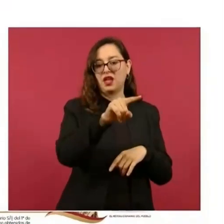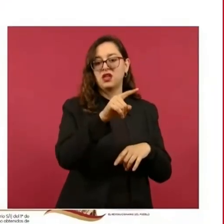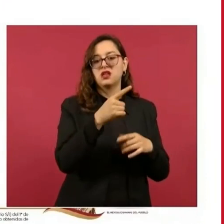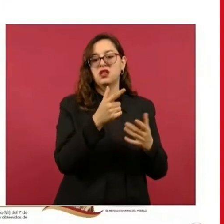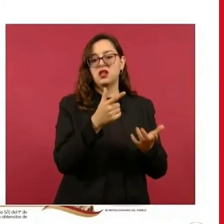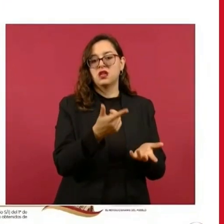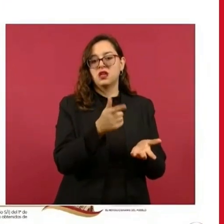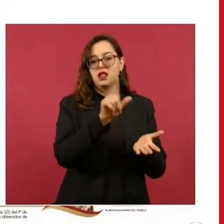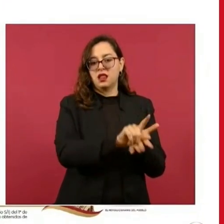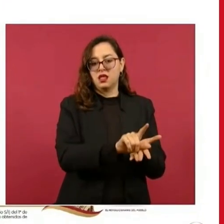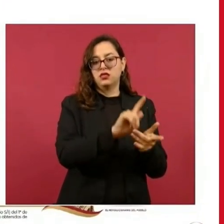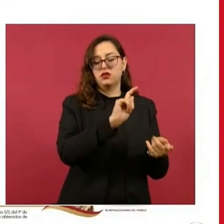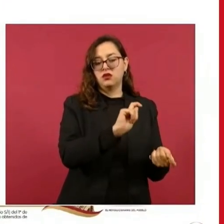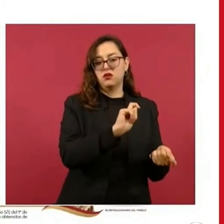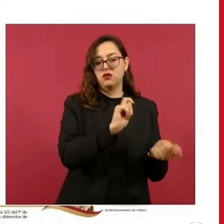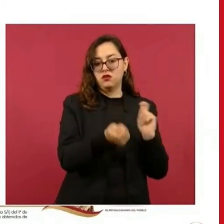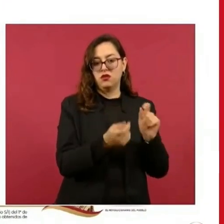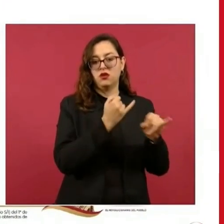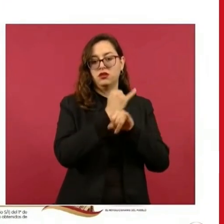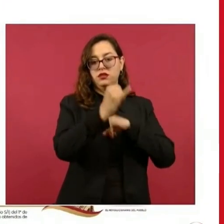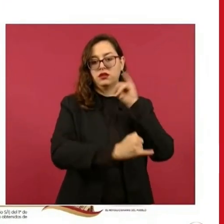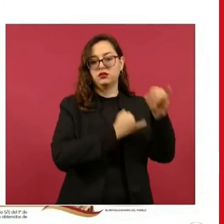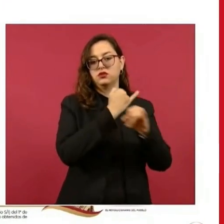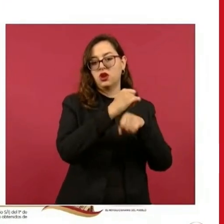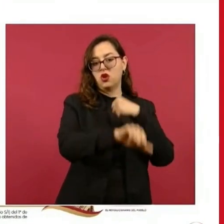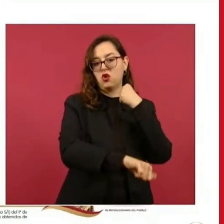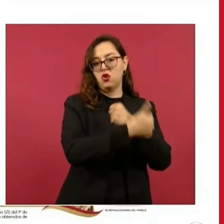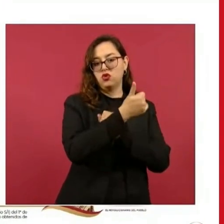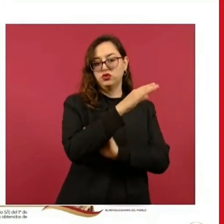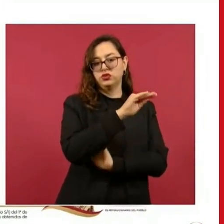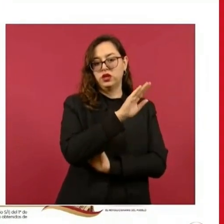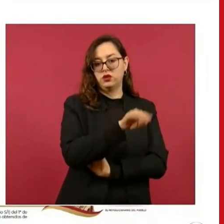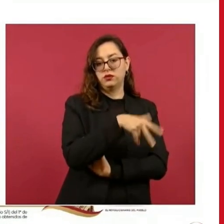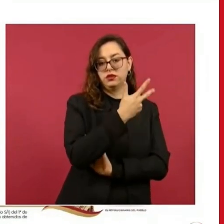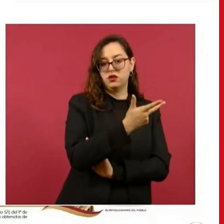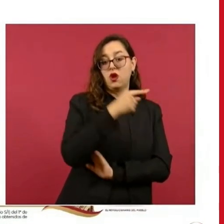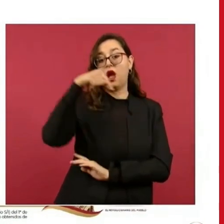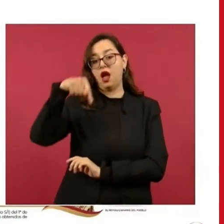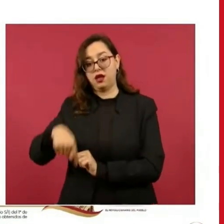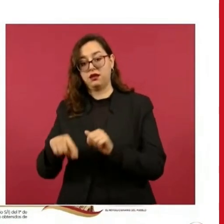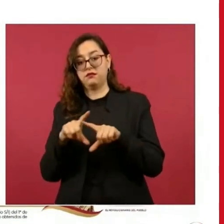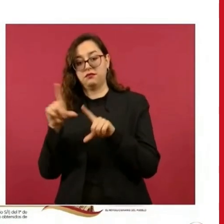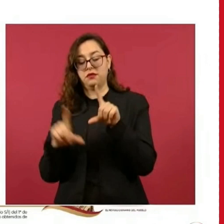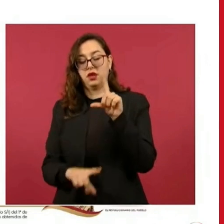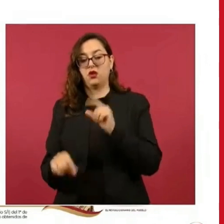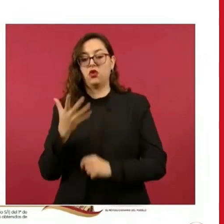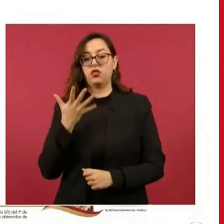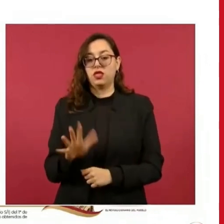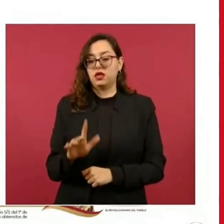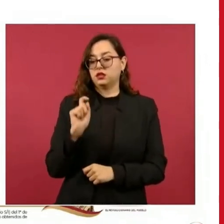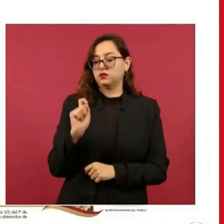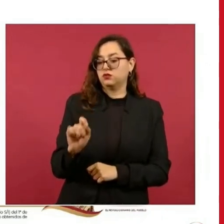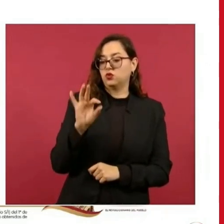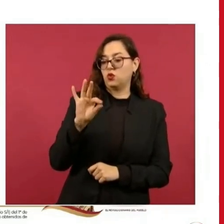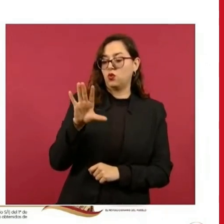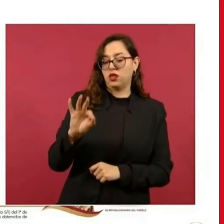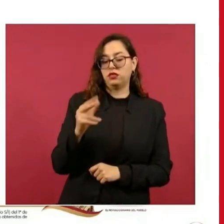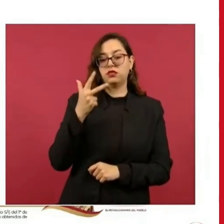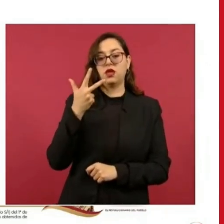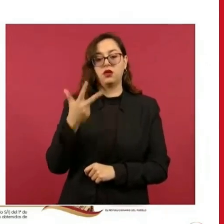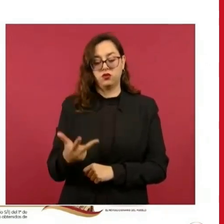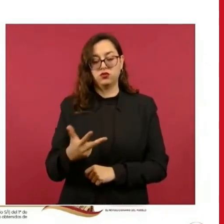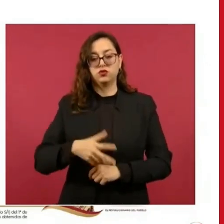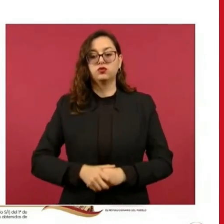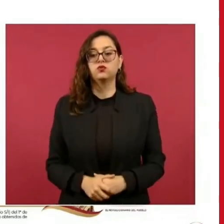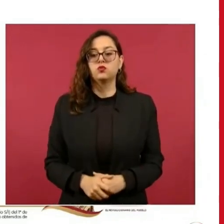y el promedio de las 220 regiones en el país, 10 pesos con 48 centavos. Seguimos encontrando ejemplos de quién da